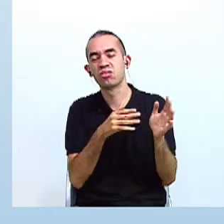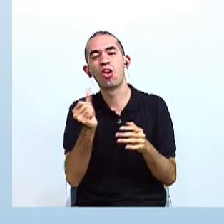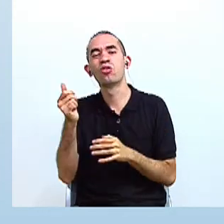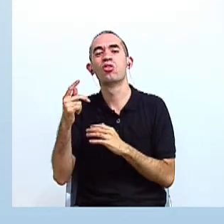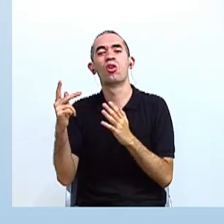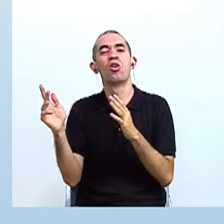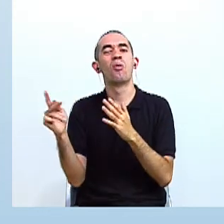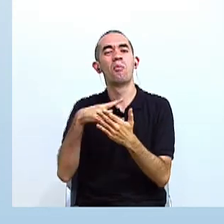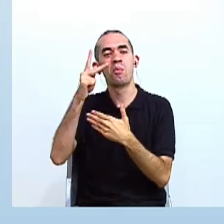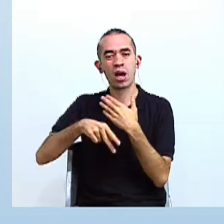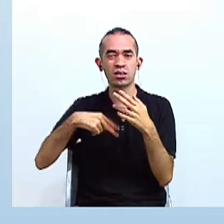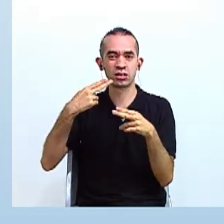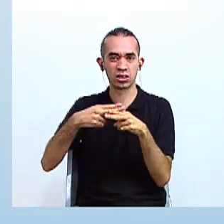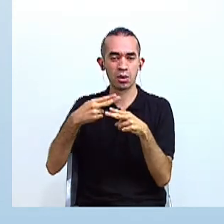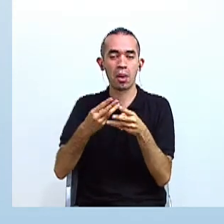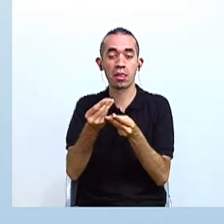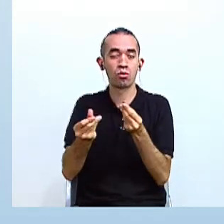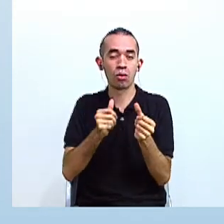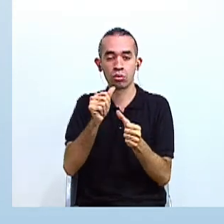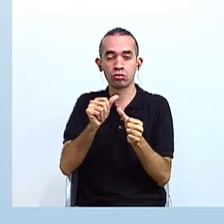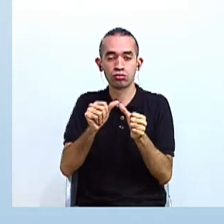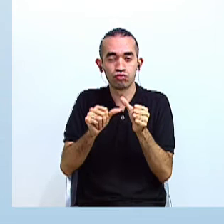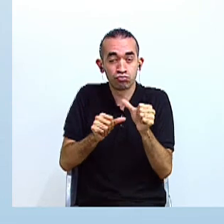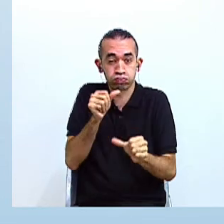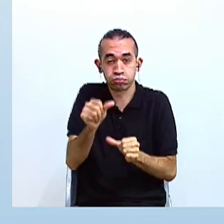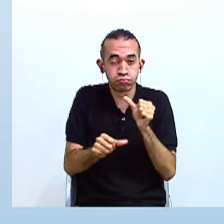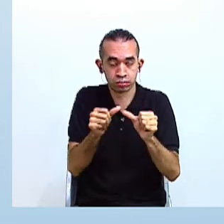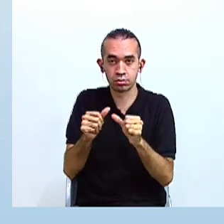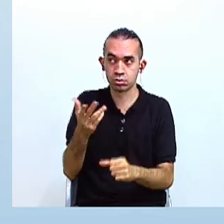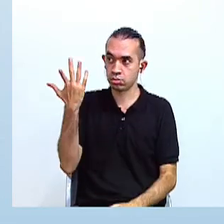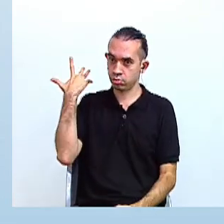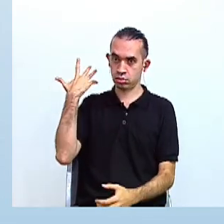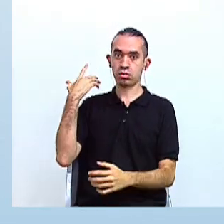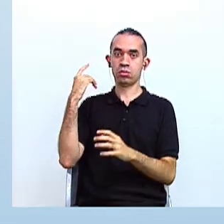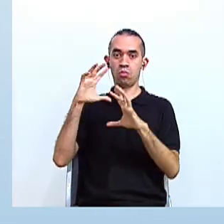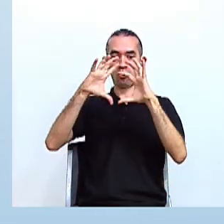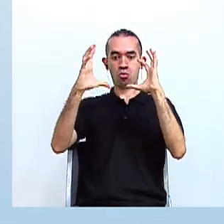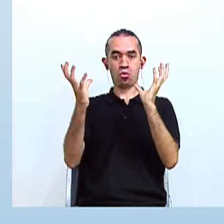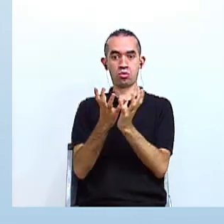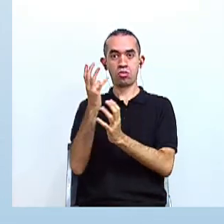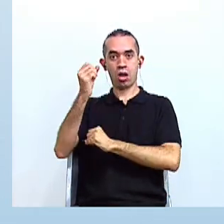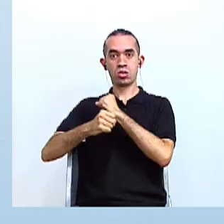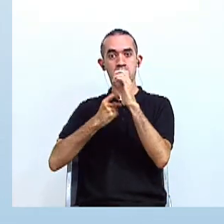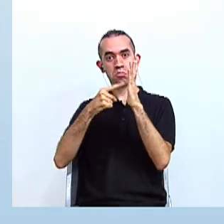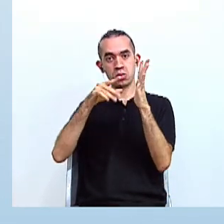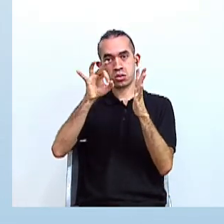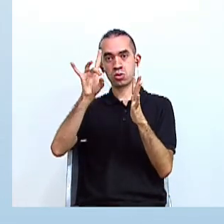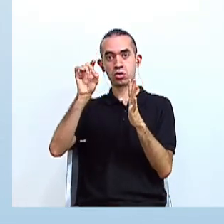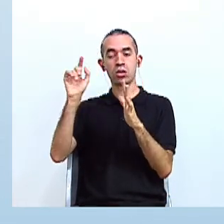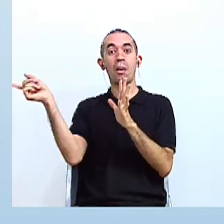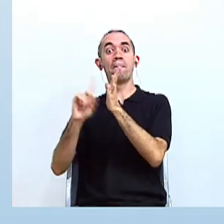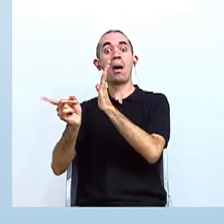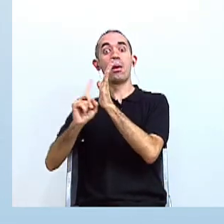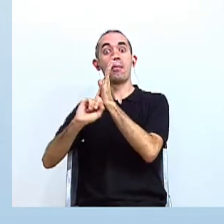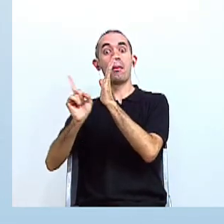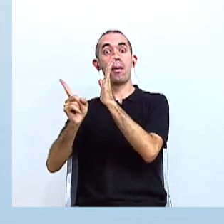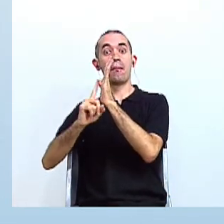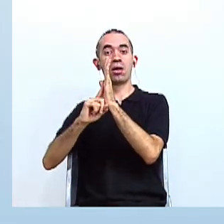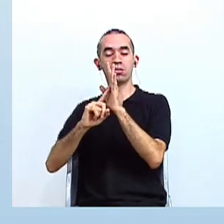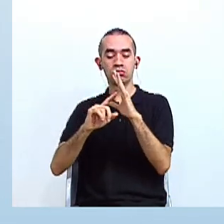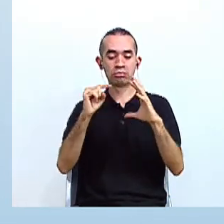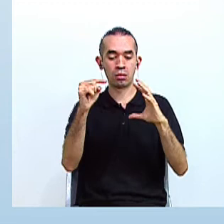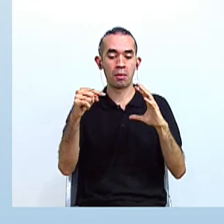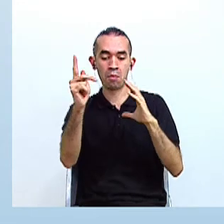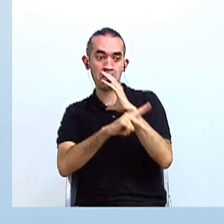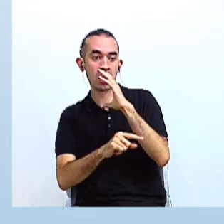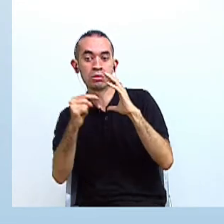son estrategias que desde los años 80, ante la alarma mundial, ya se empezaron a implementar en todo el mundo y en Costa Rica también,